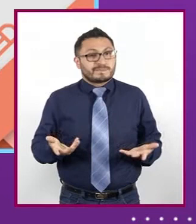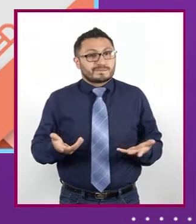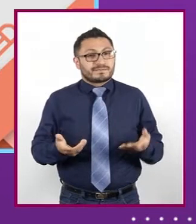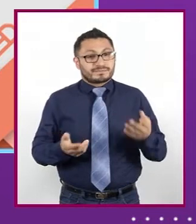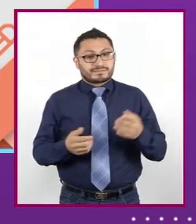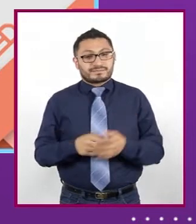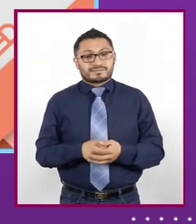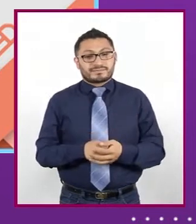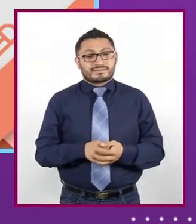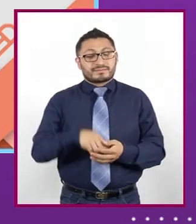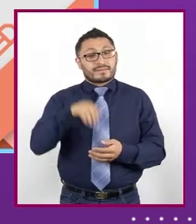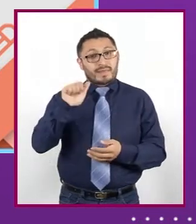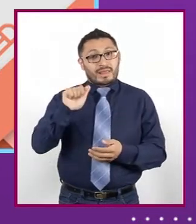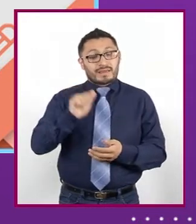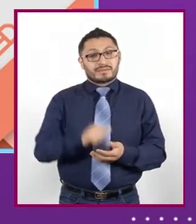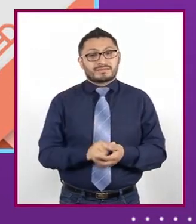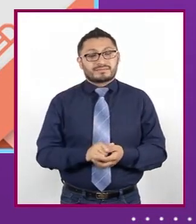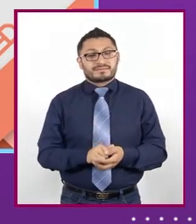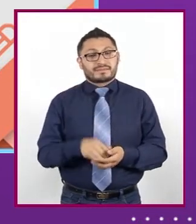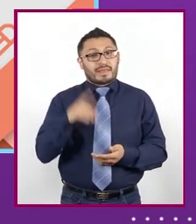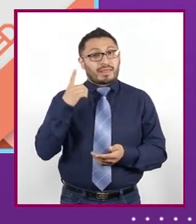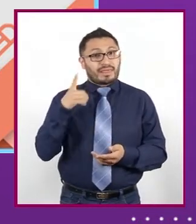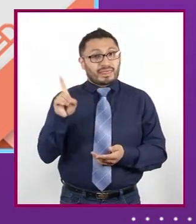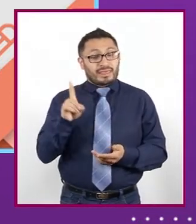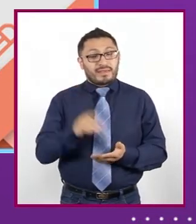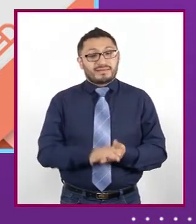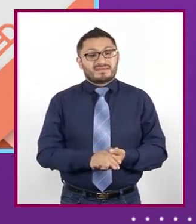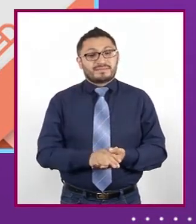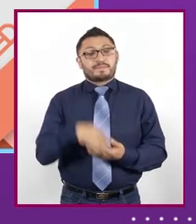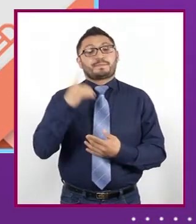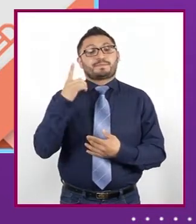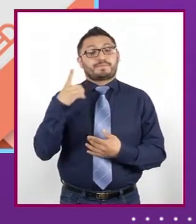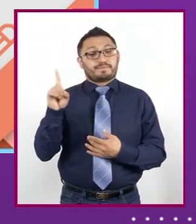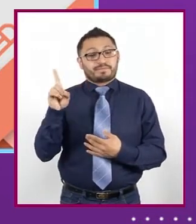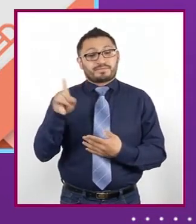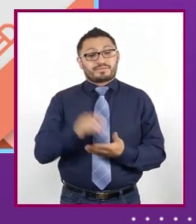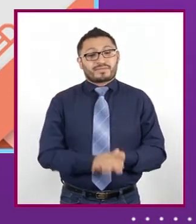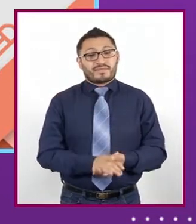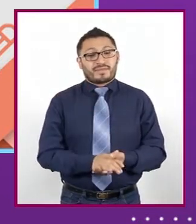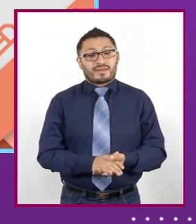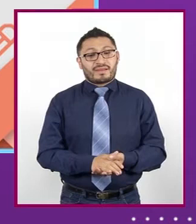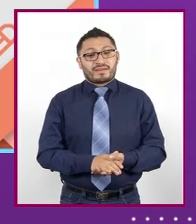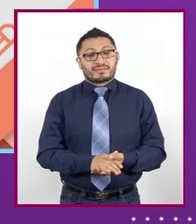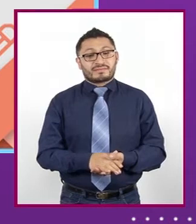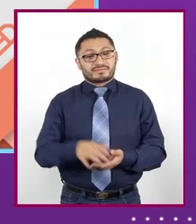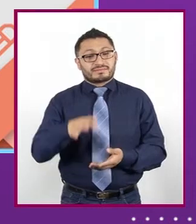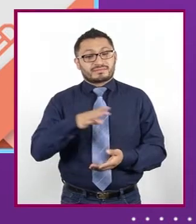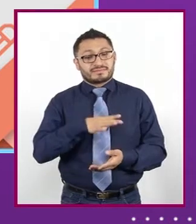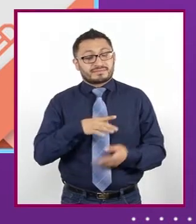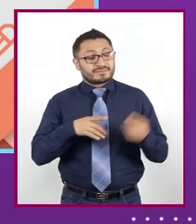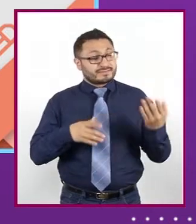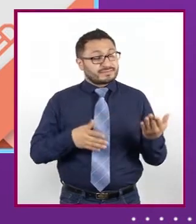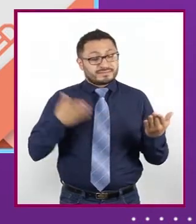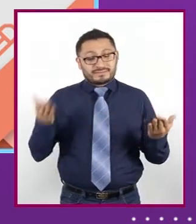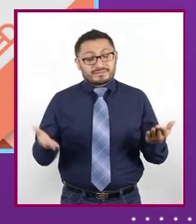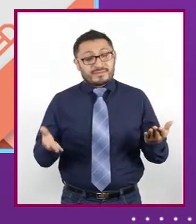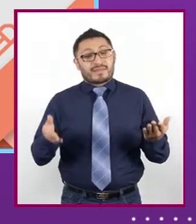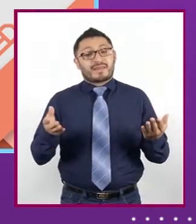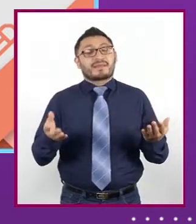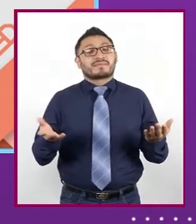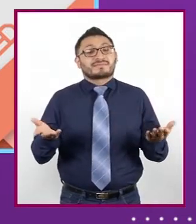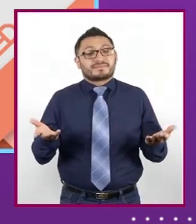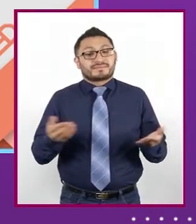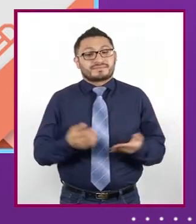A, B, D, comparecen por una parte y en su calidad